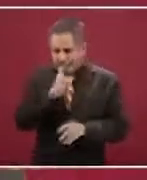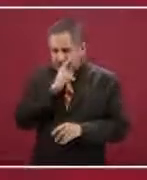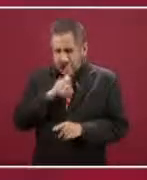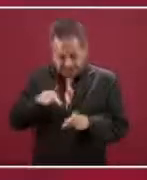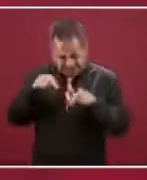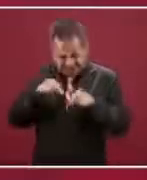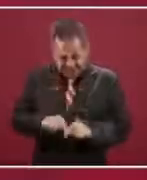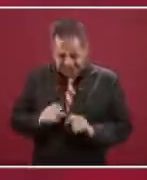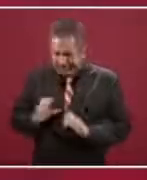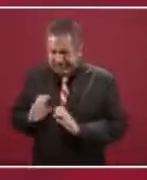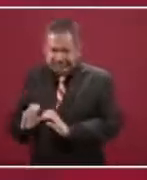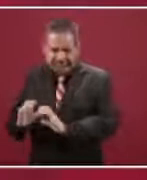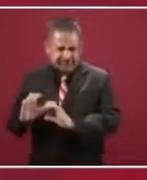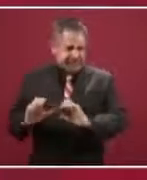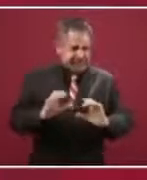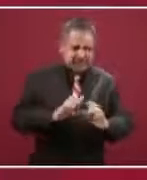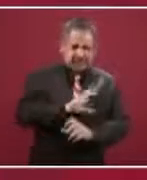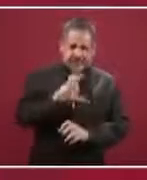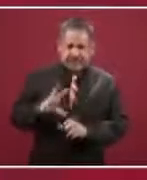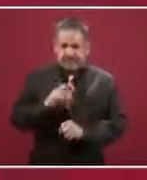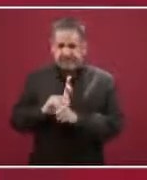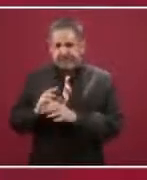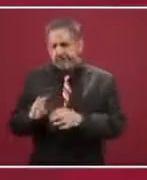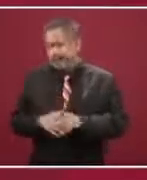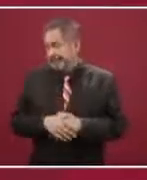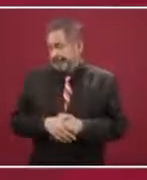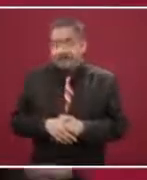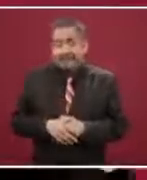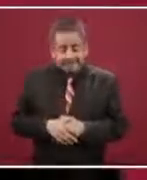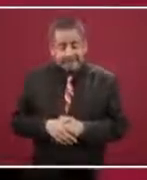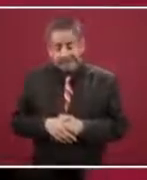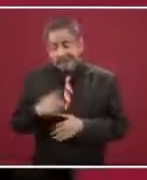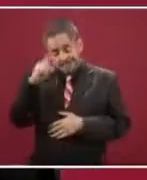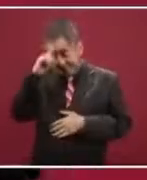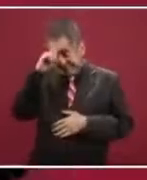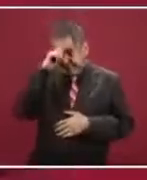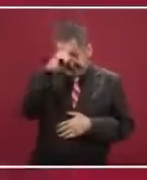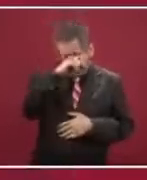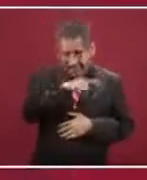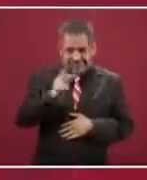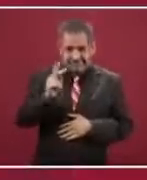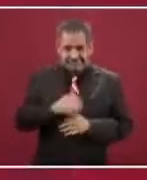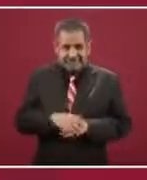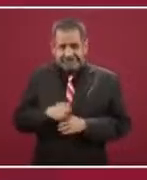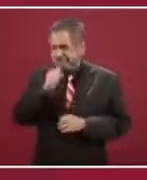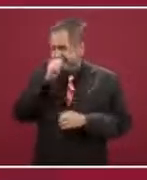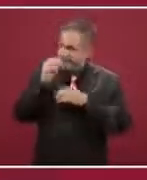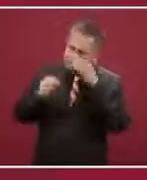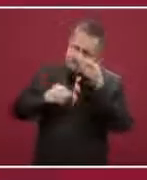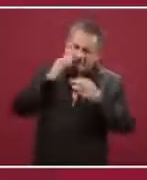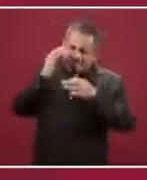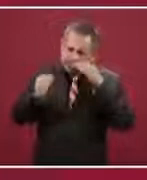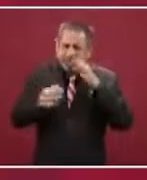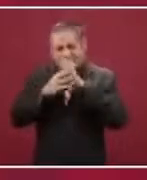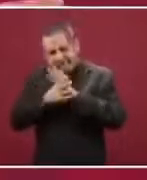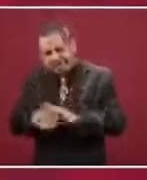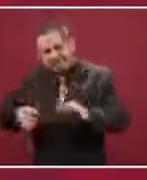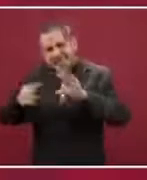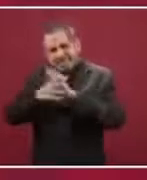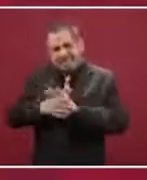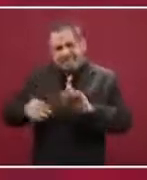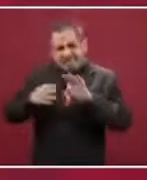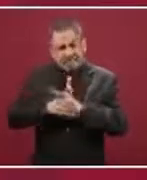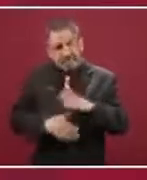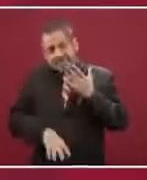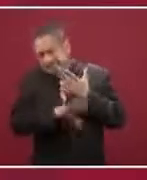nosotros cuidando respetuosamente, bueno, nos costó muchísimo, una campaña tremenda en